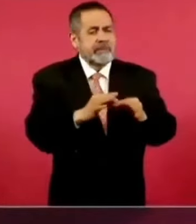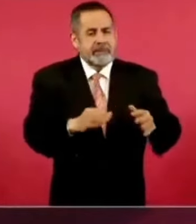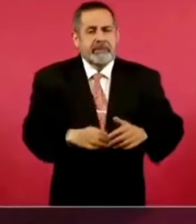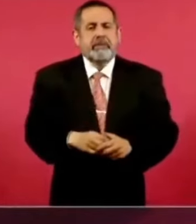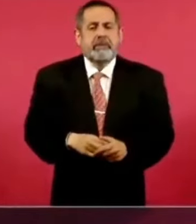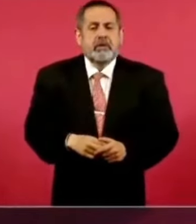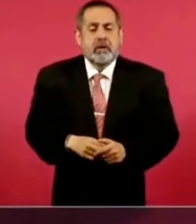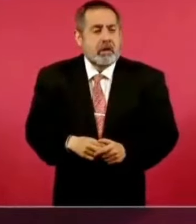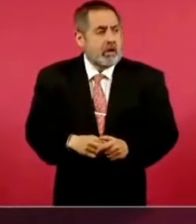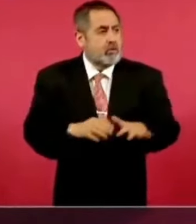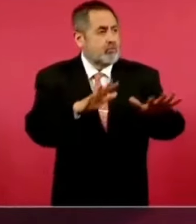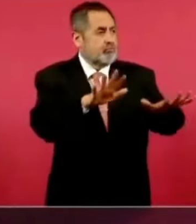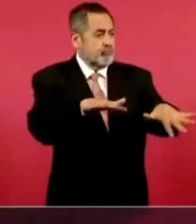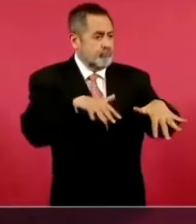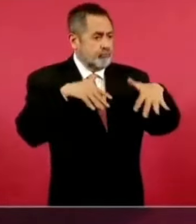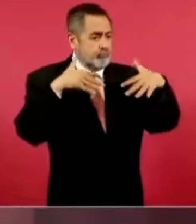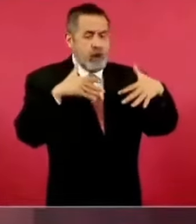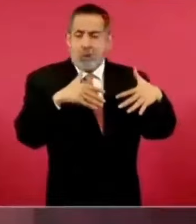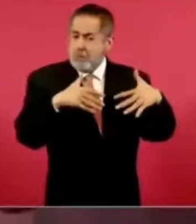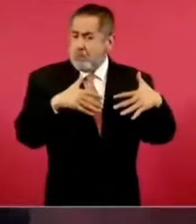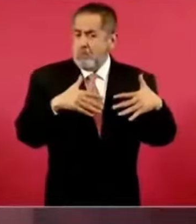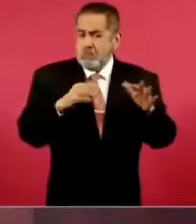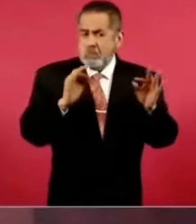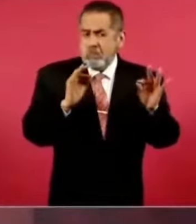y quedó